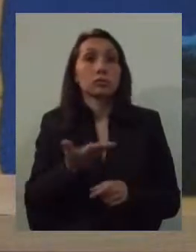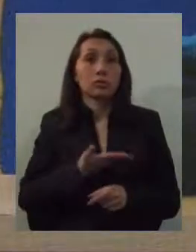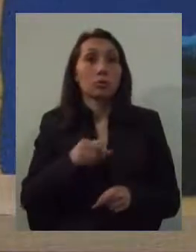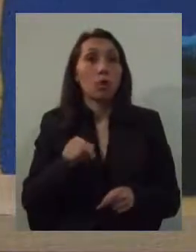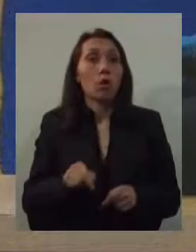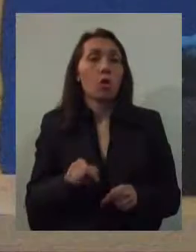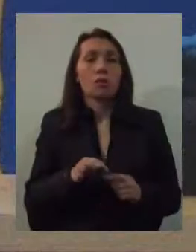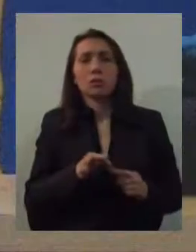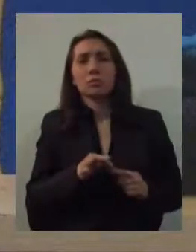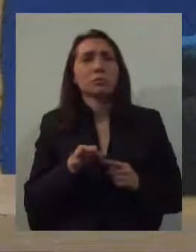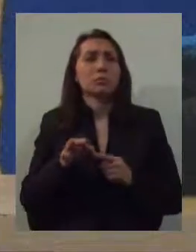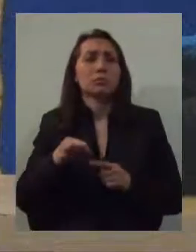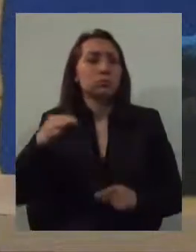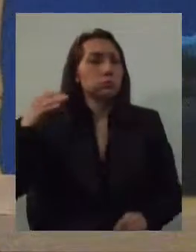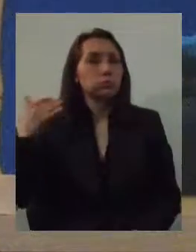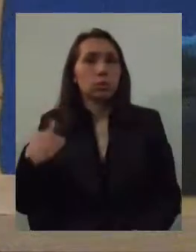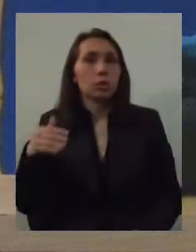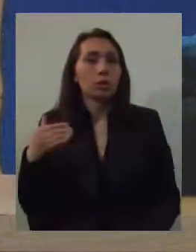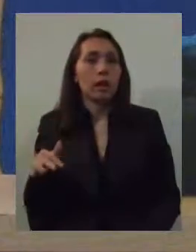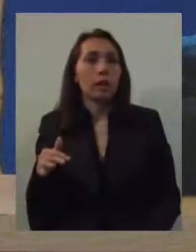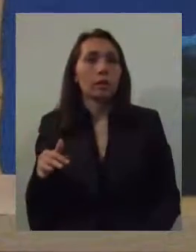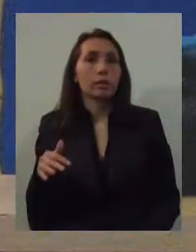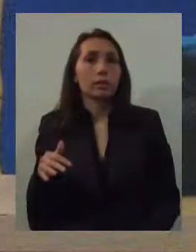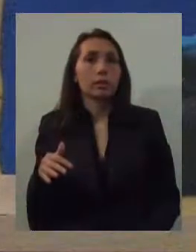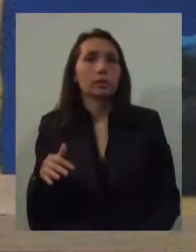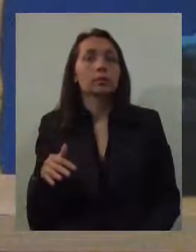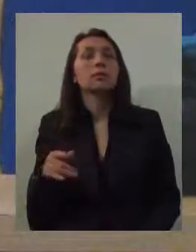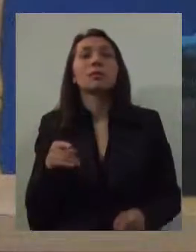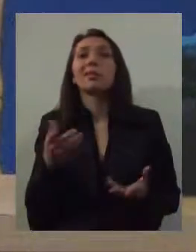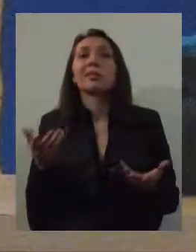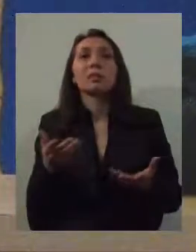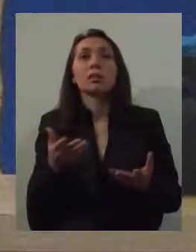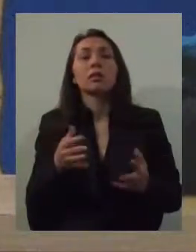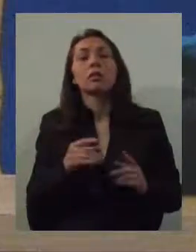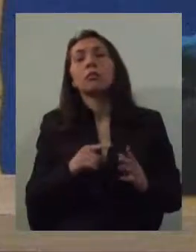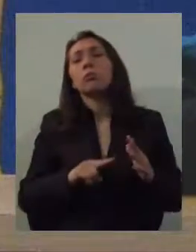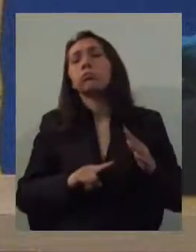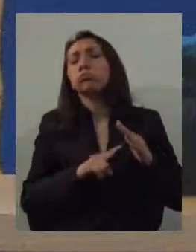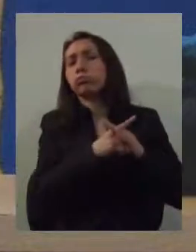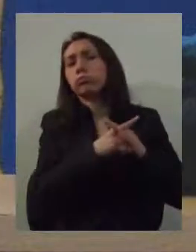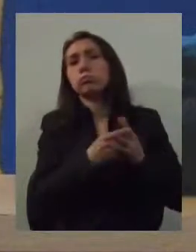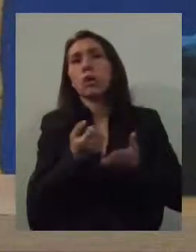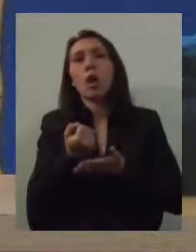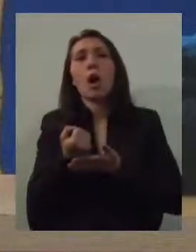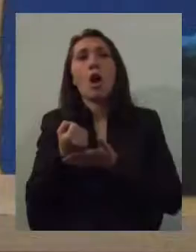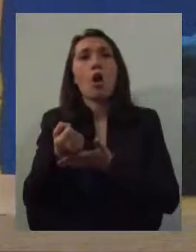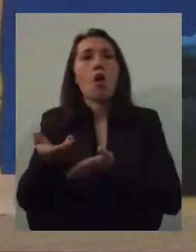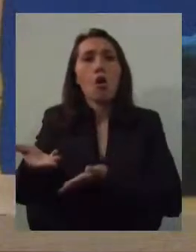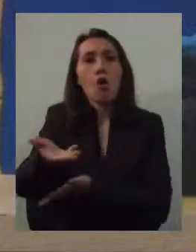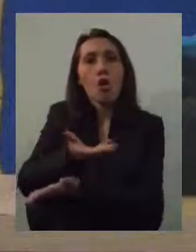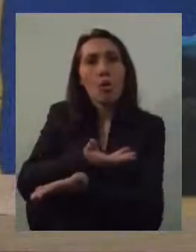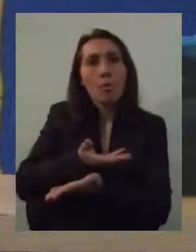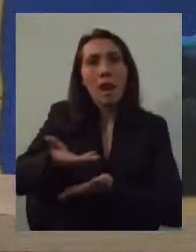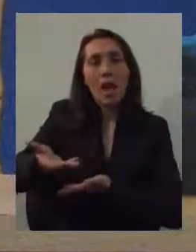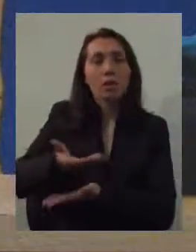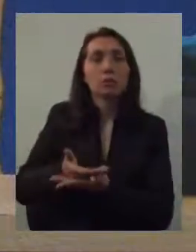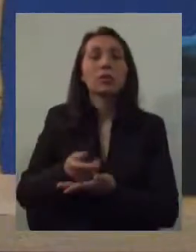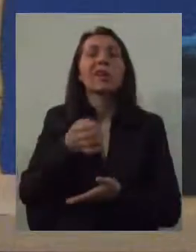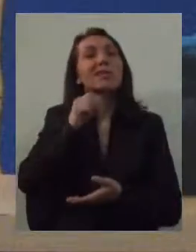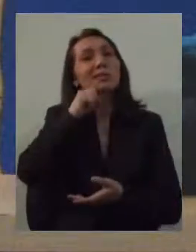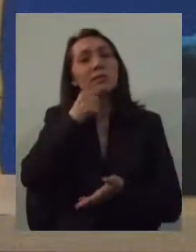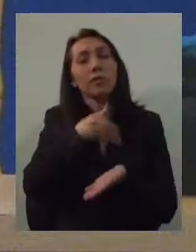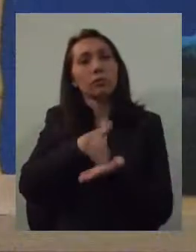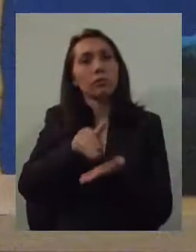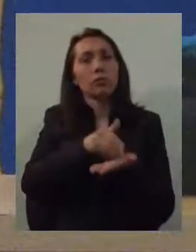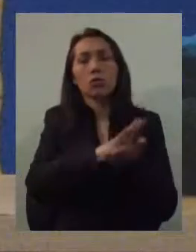un principio fundamental el principio de cooperación. Y este principio de cooperación significa eliminar todos